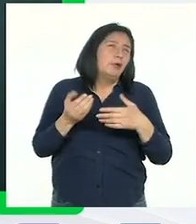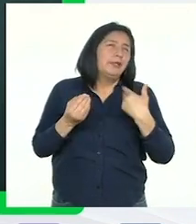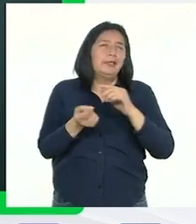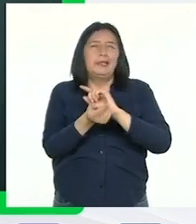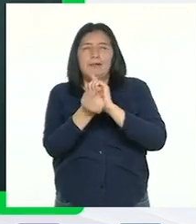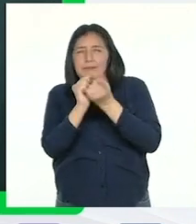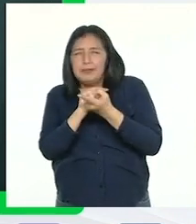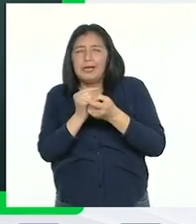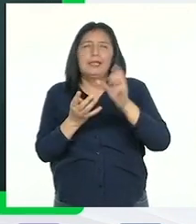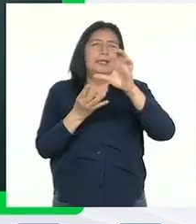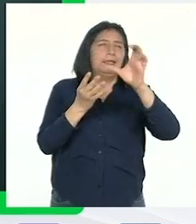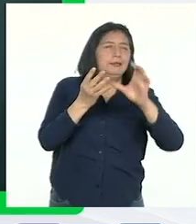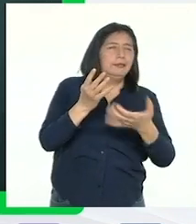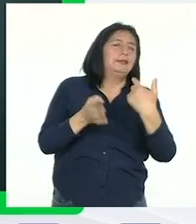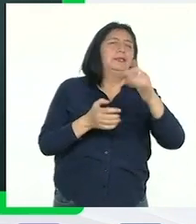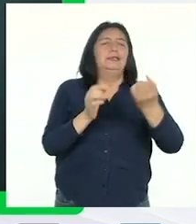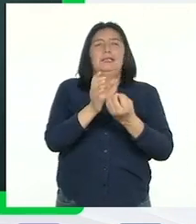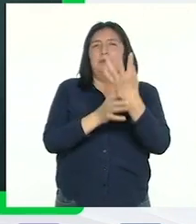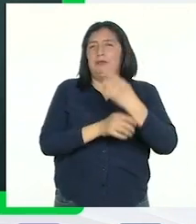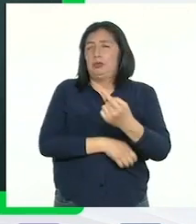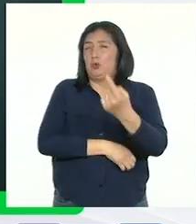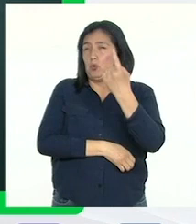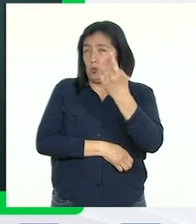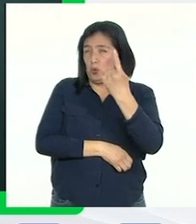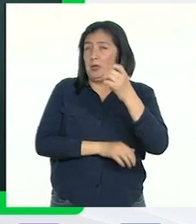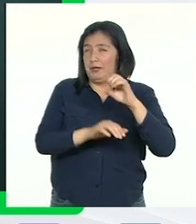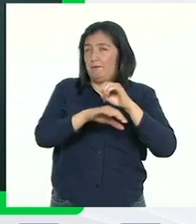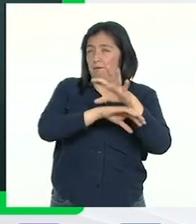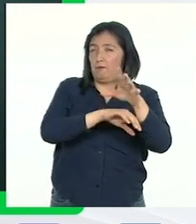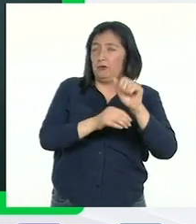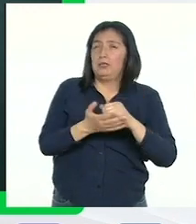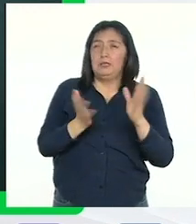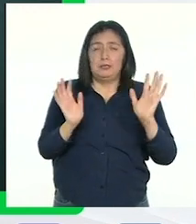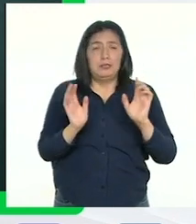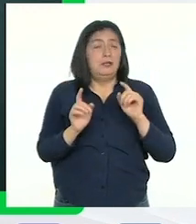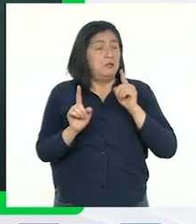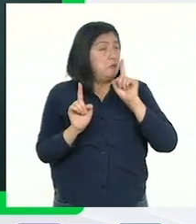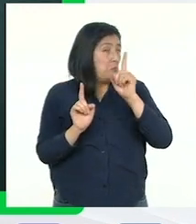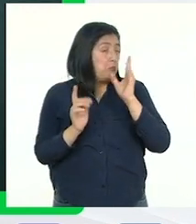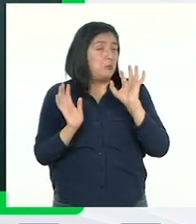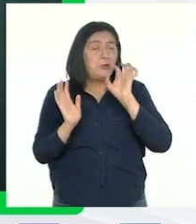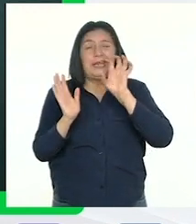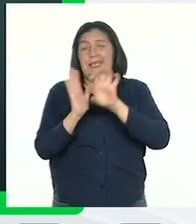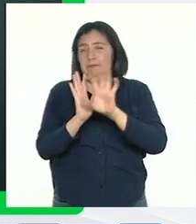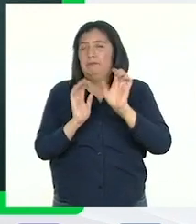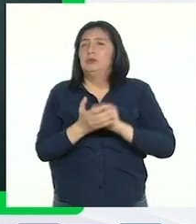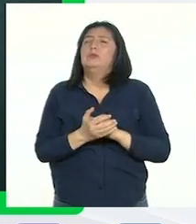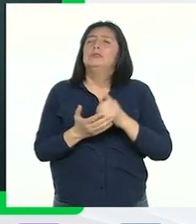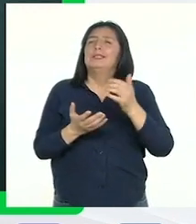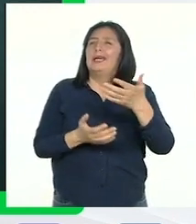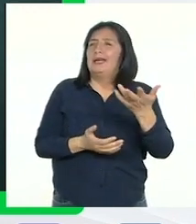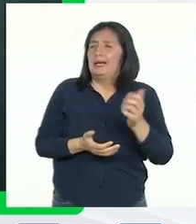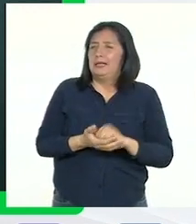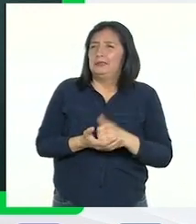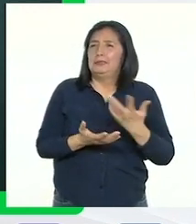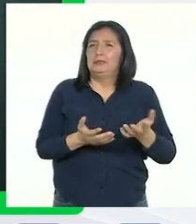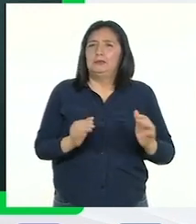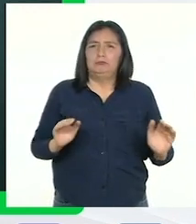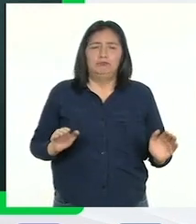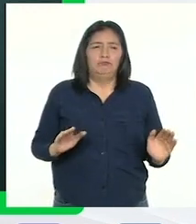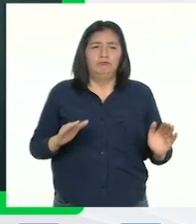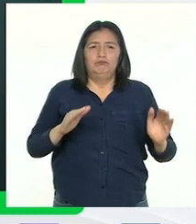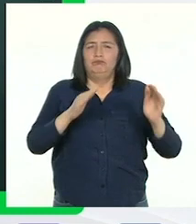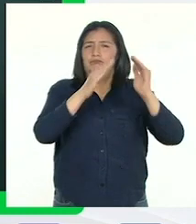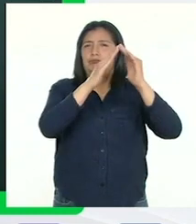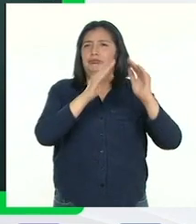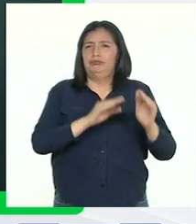la primavera en nuestro país. Una de esas influencias, para enfatizar una de ellas, es por ejemplo la existencia de la cordillera de